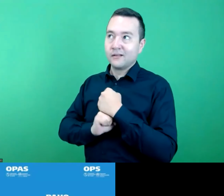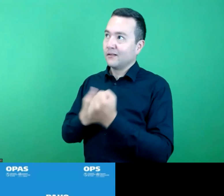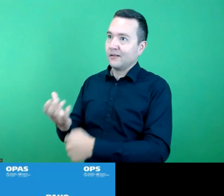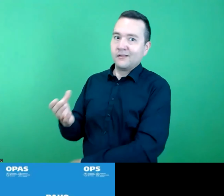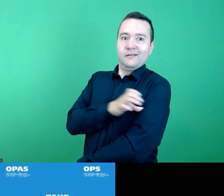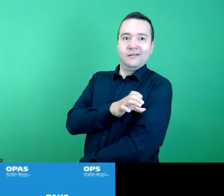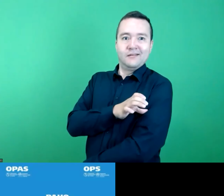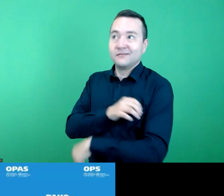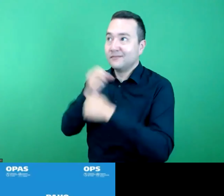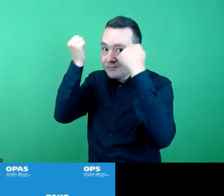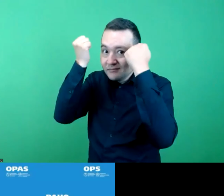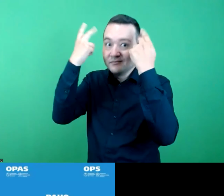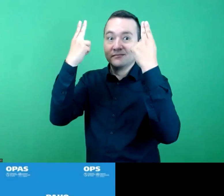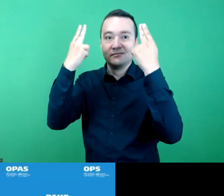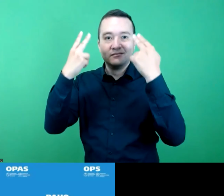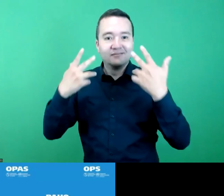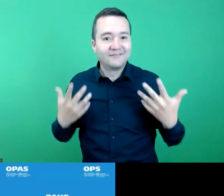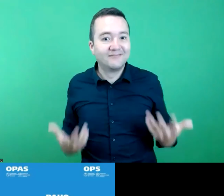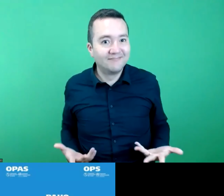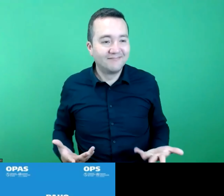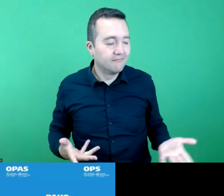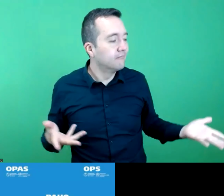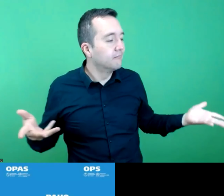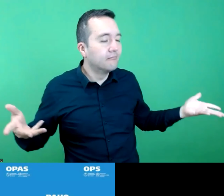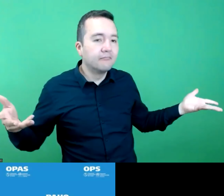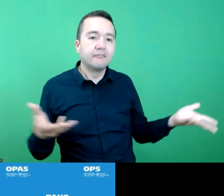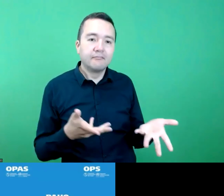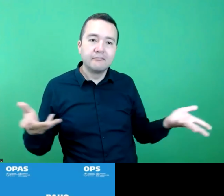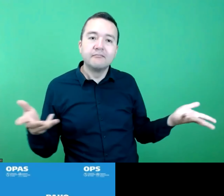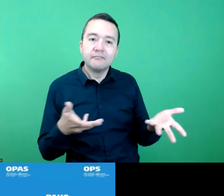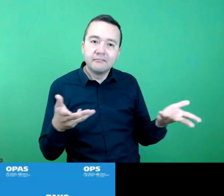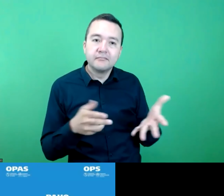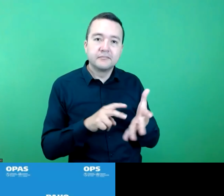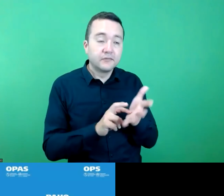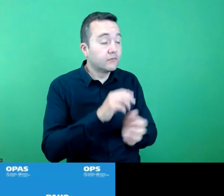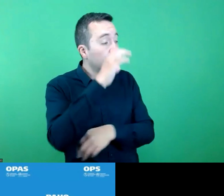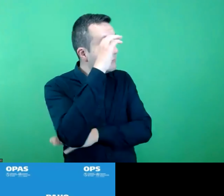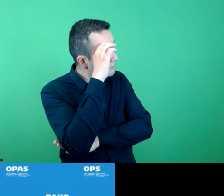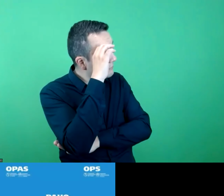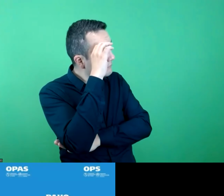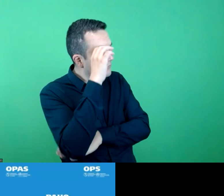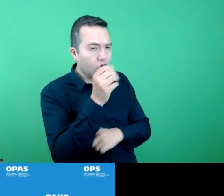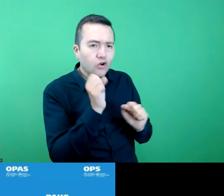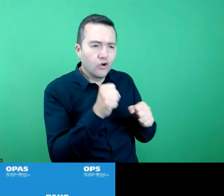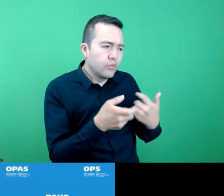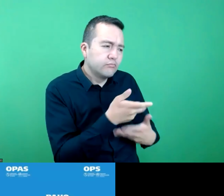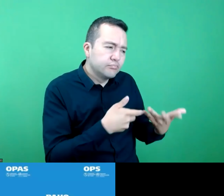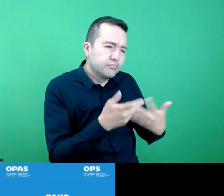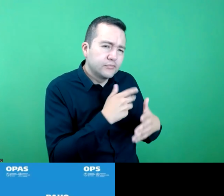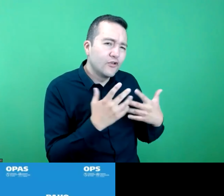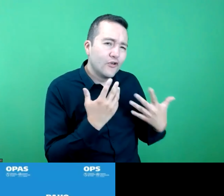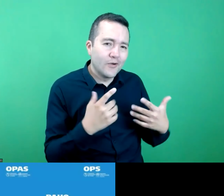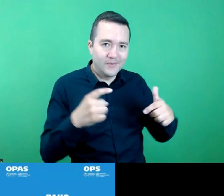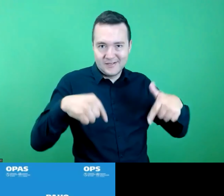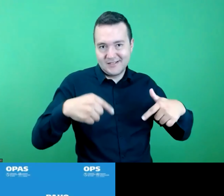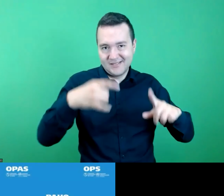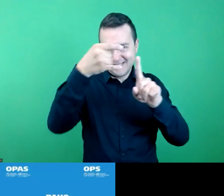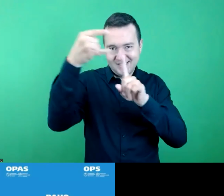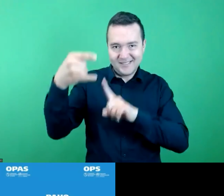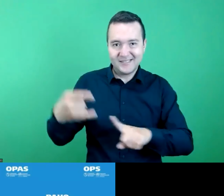simplemente animo para que le demos una escucha activa también durante todo el webinar. Esta relación, en muchos casos,